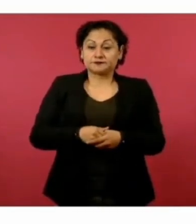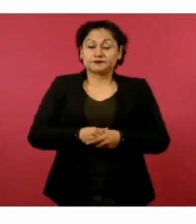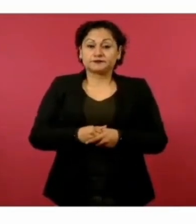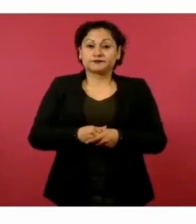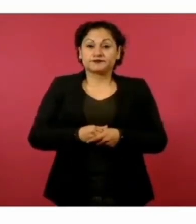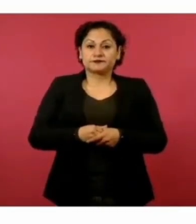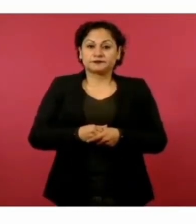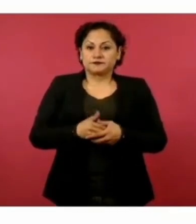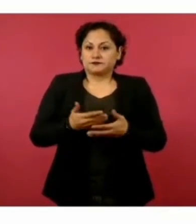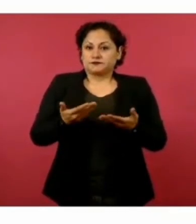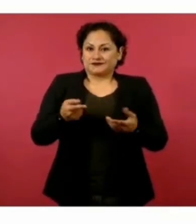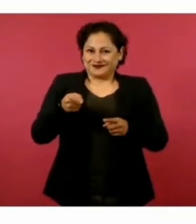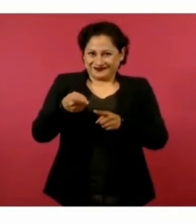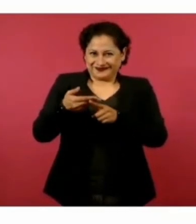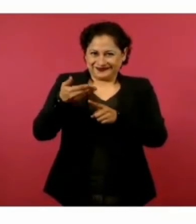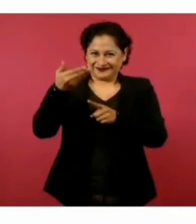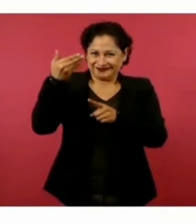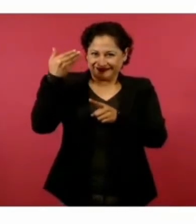Y en México,